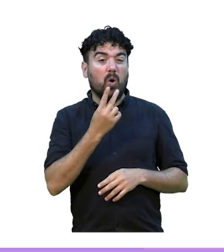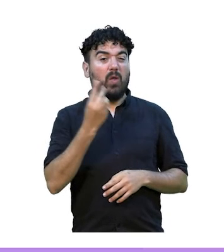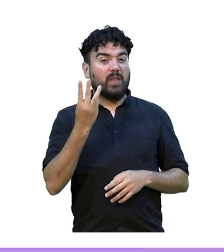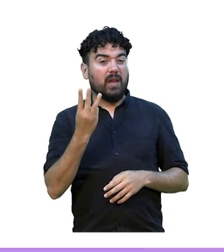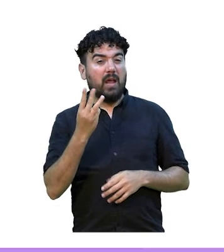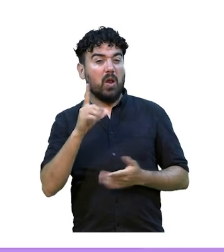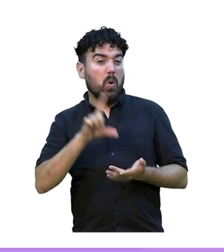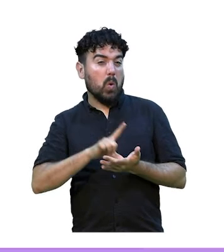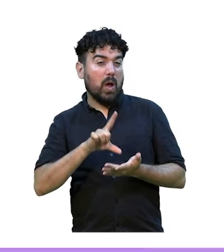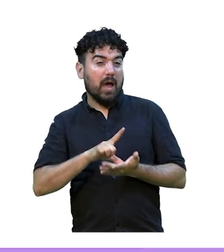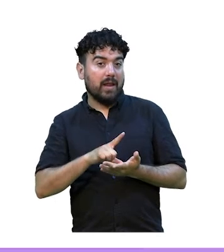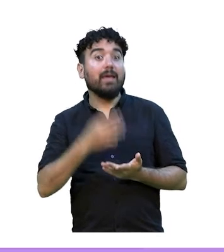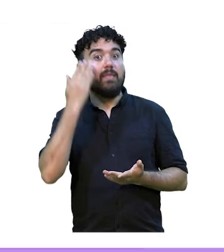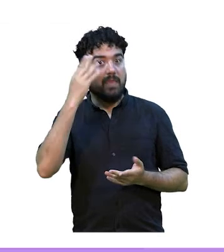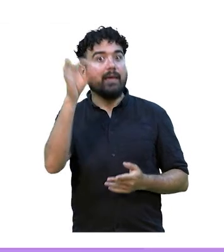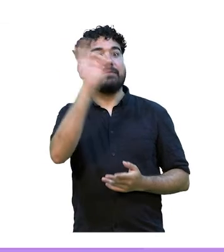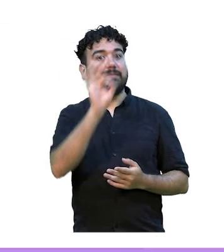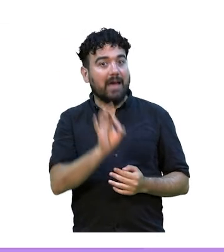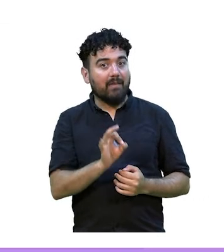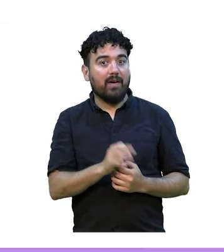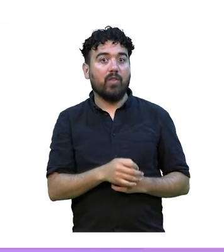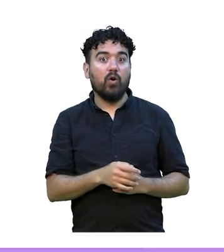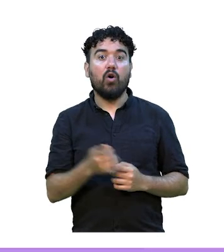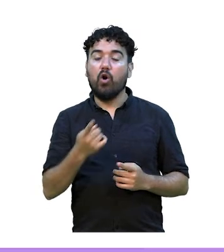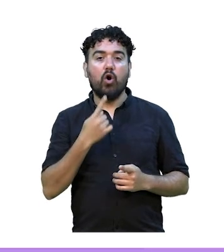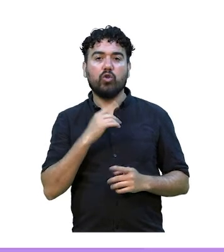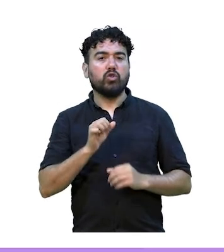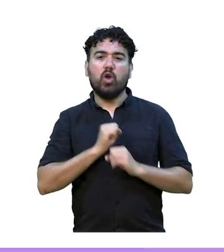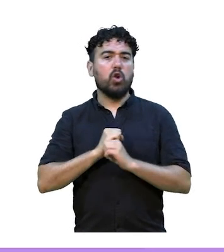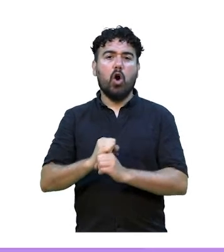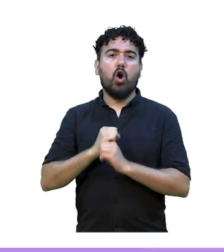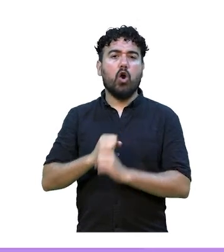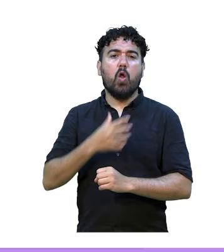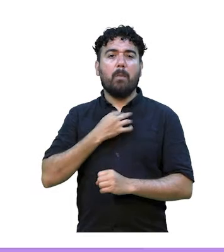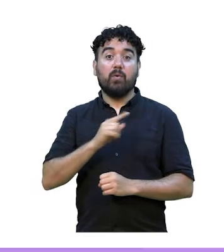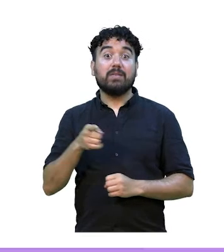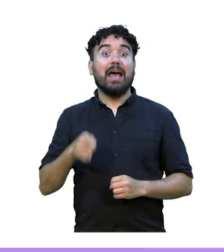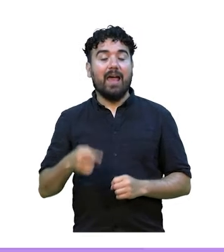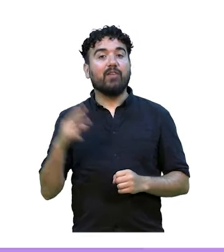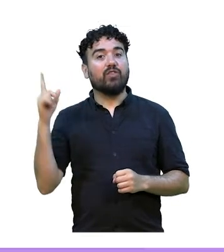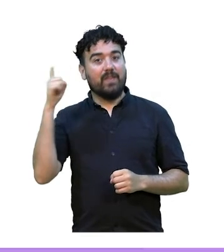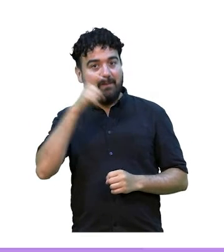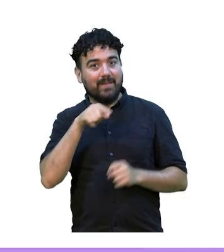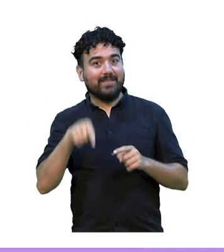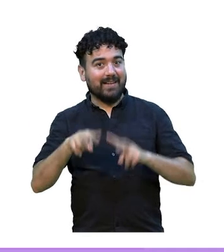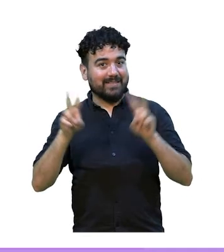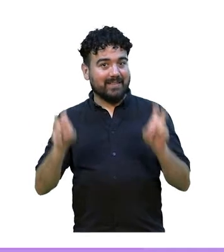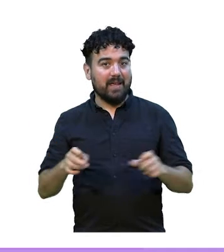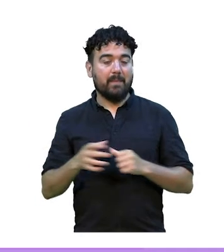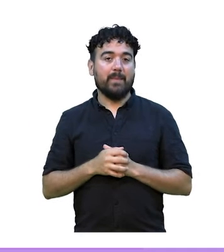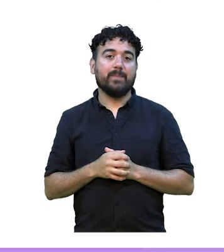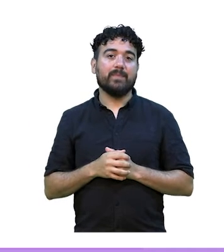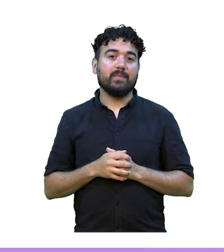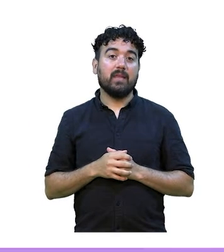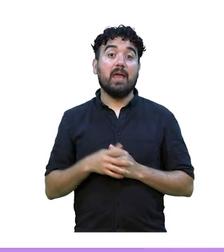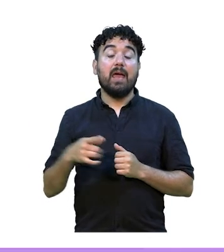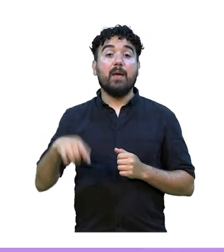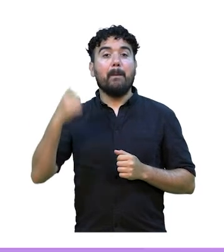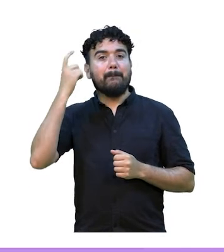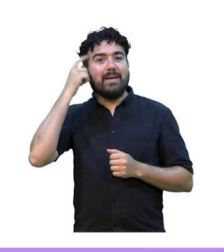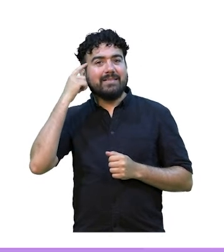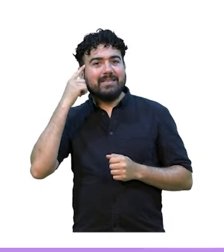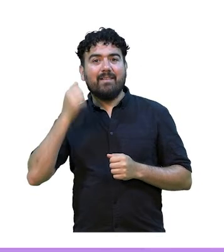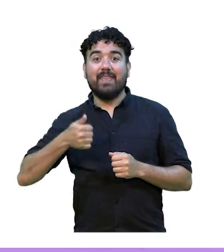lugares, eran los días sábados precisamente, y es porque se oponían. Ahí tienes tú otras cosas que dificultaban esto,